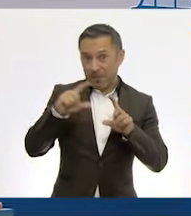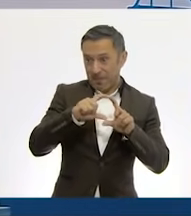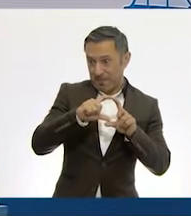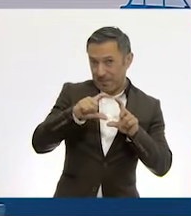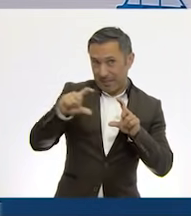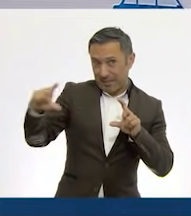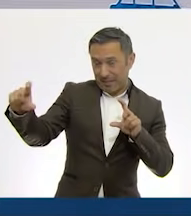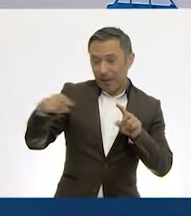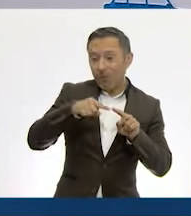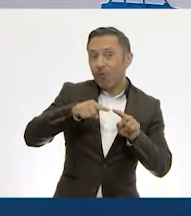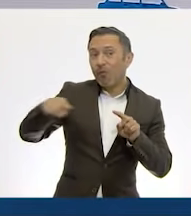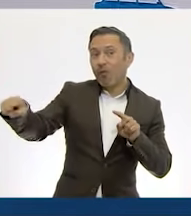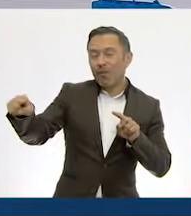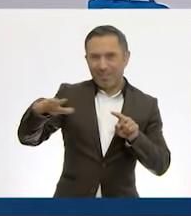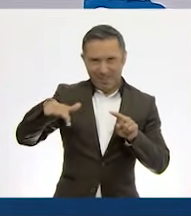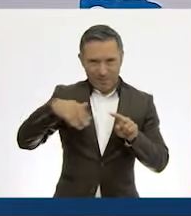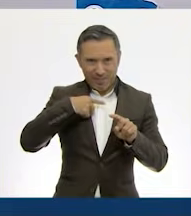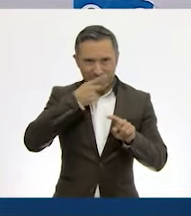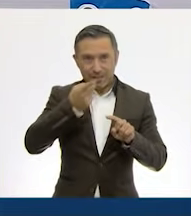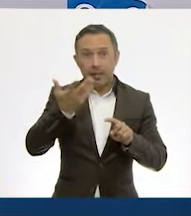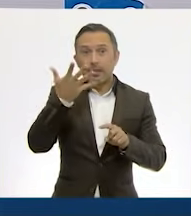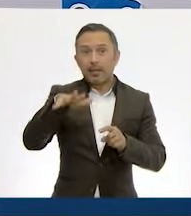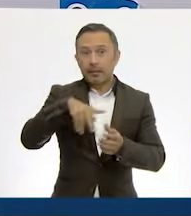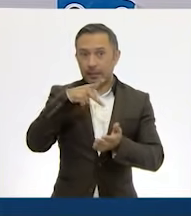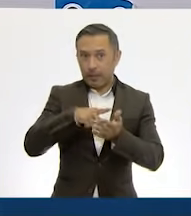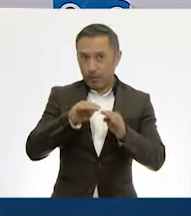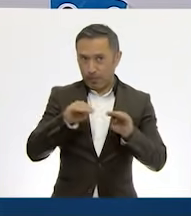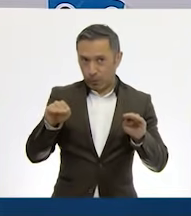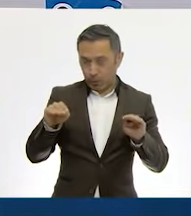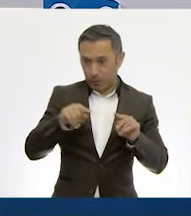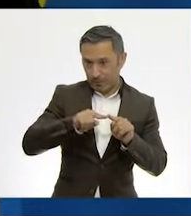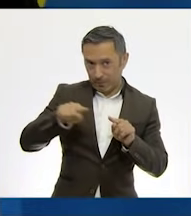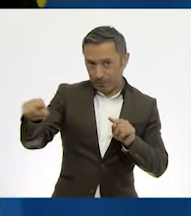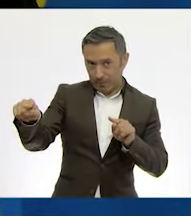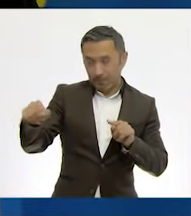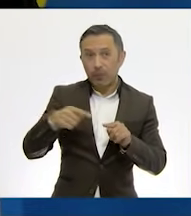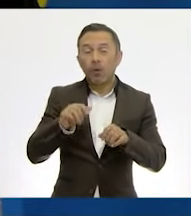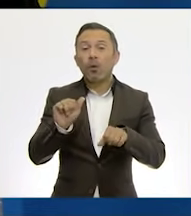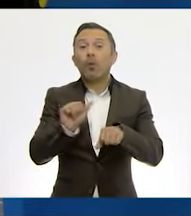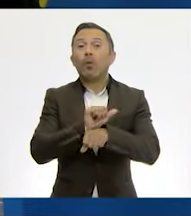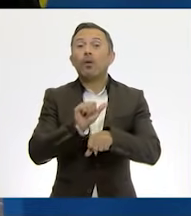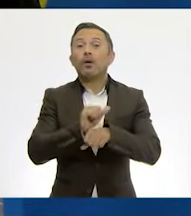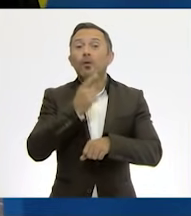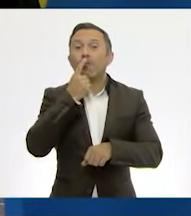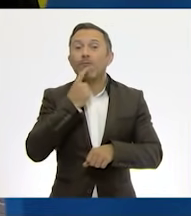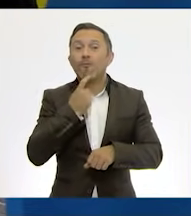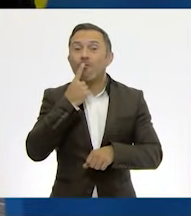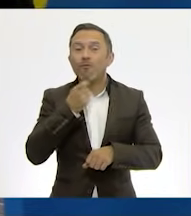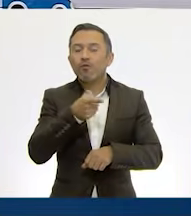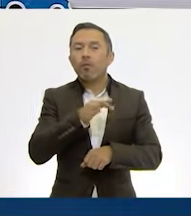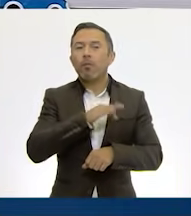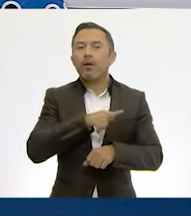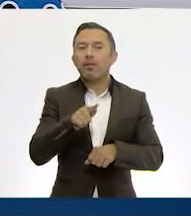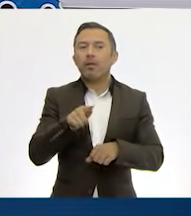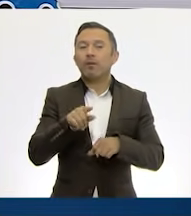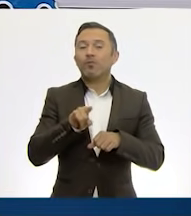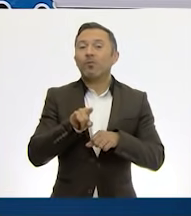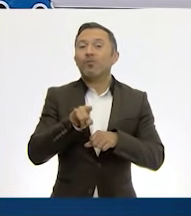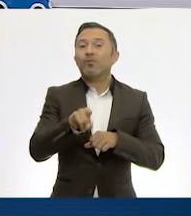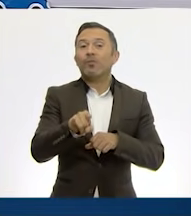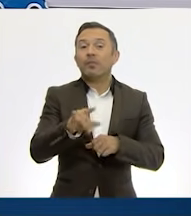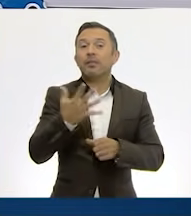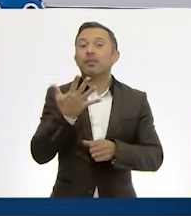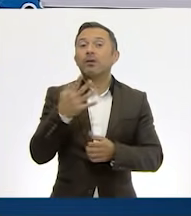sabemos que es de diez kilómetros. Sí. Ahora, tu cochecito rojo va a avanzar solamente hasta los cinco